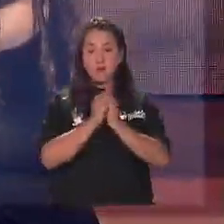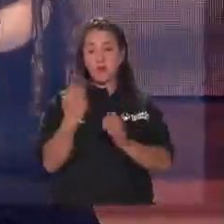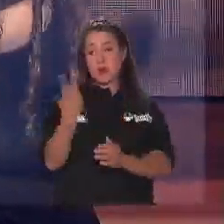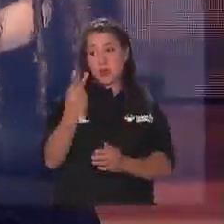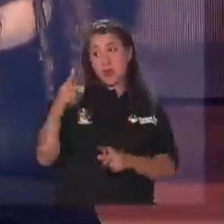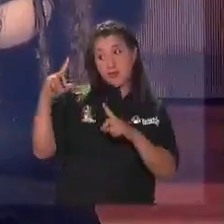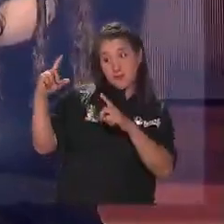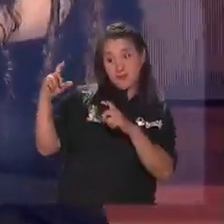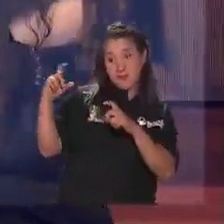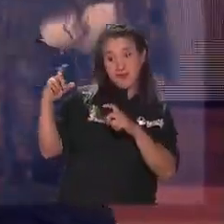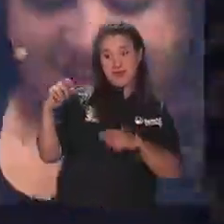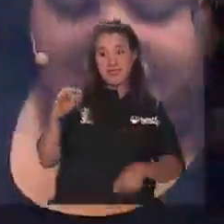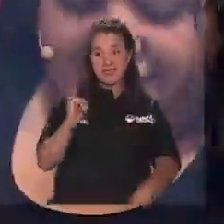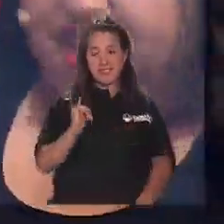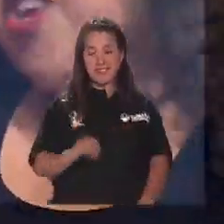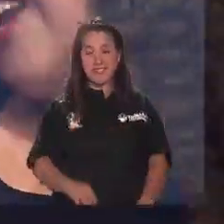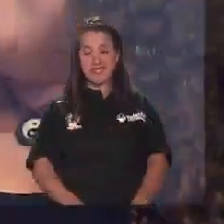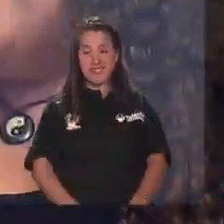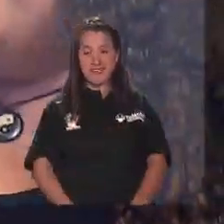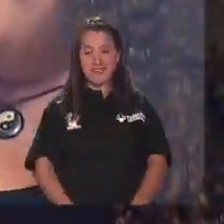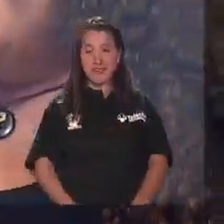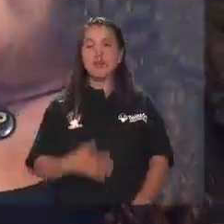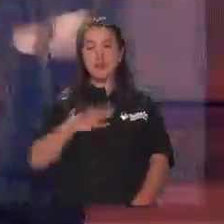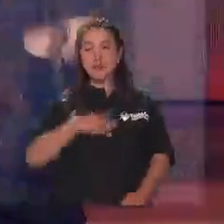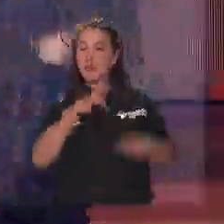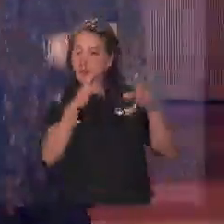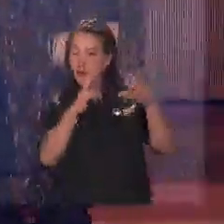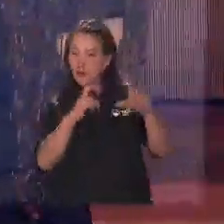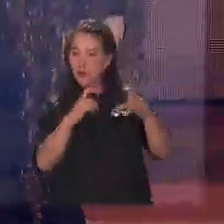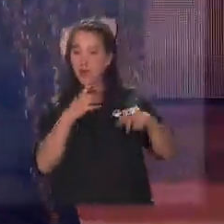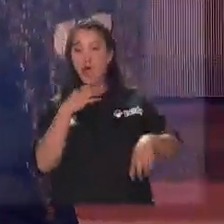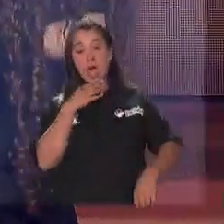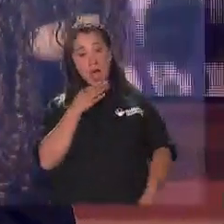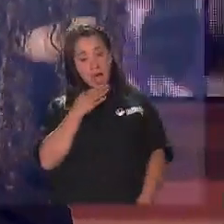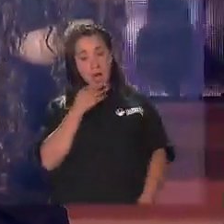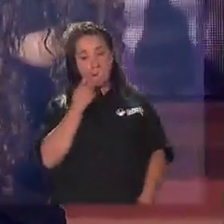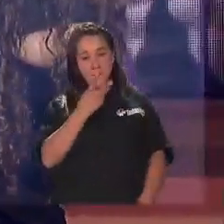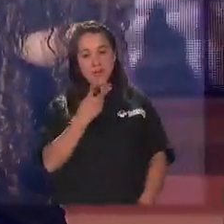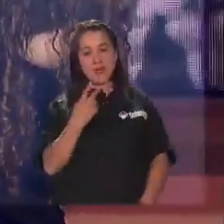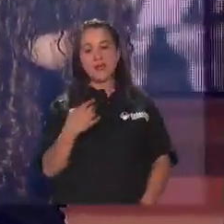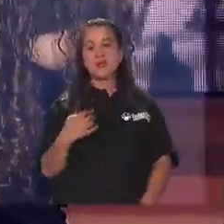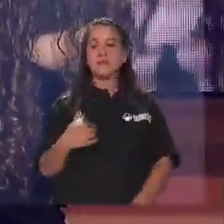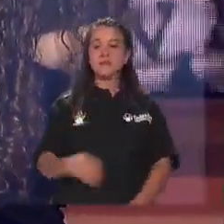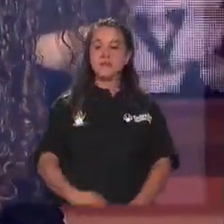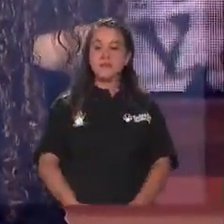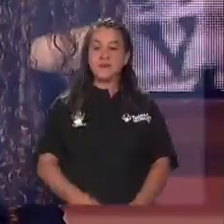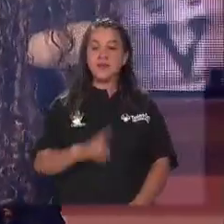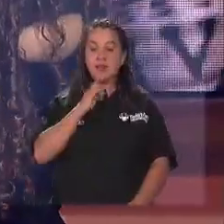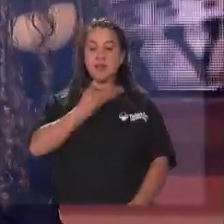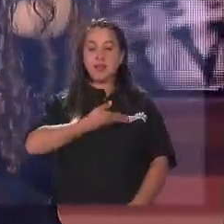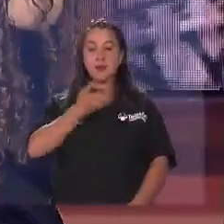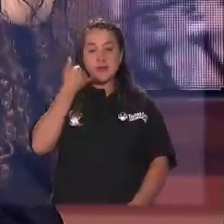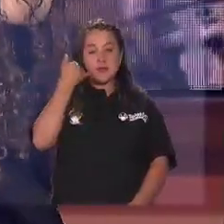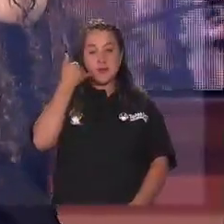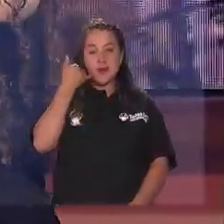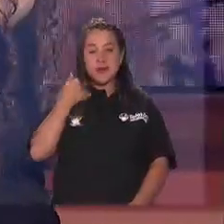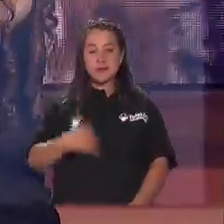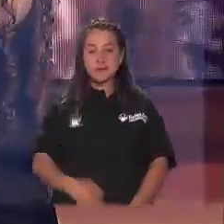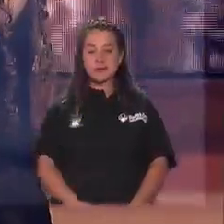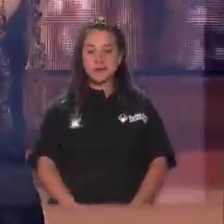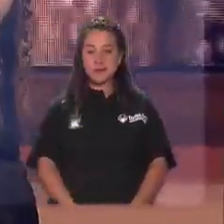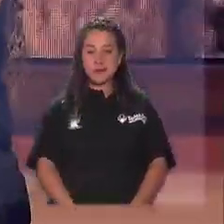selfie con el público? ¿Cómo no? Claro. ¿Y yo la saco? ¿Tú la sacas? Este es mi bolsillo de guerra donde tengo mi celular.